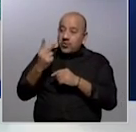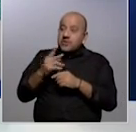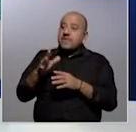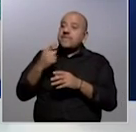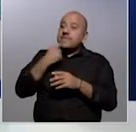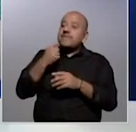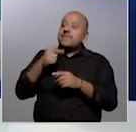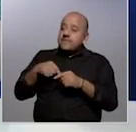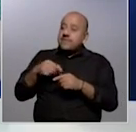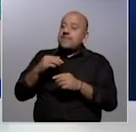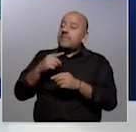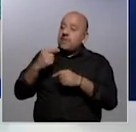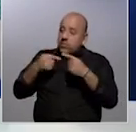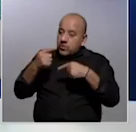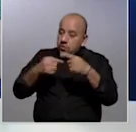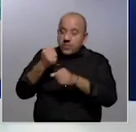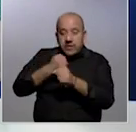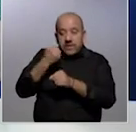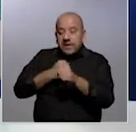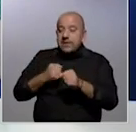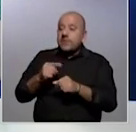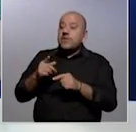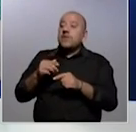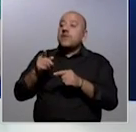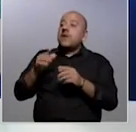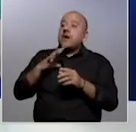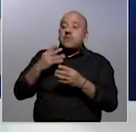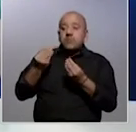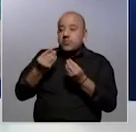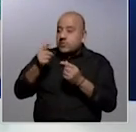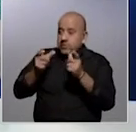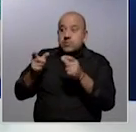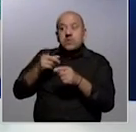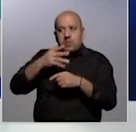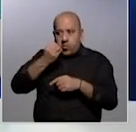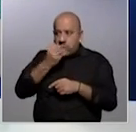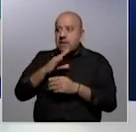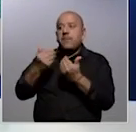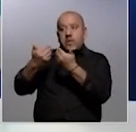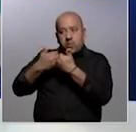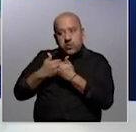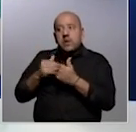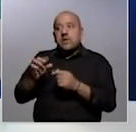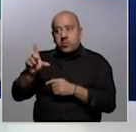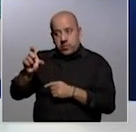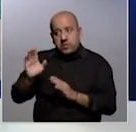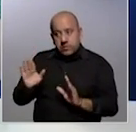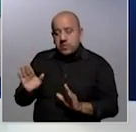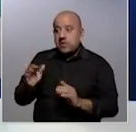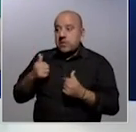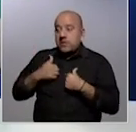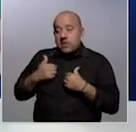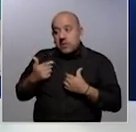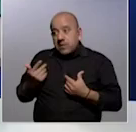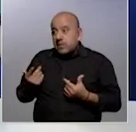estamos trabajando y hay mucho por hacer mucho hacer por la gente es una buena pregunta obviamente no hemos parado en mi